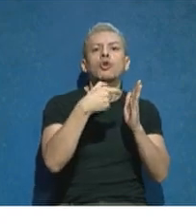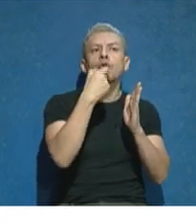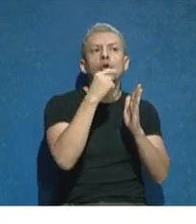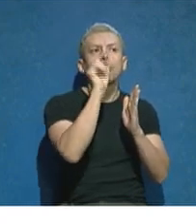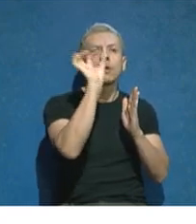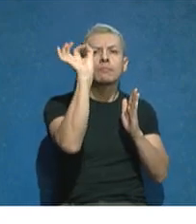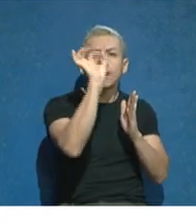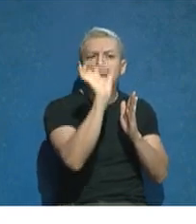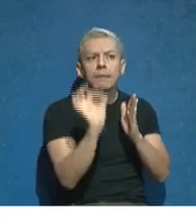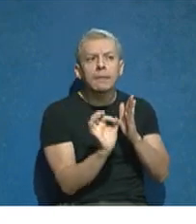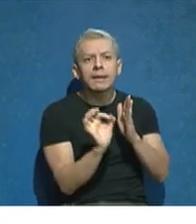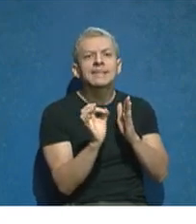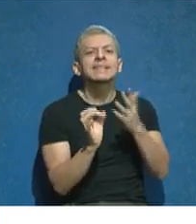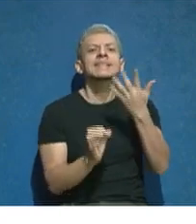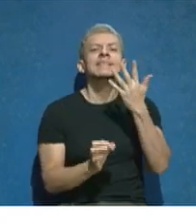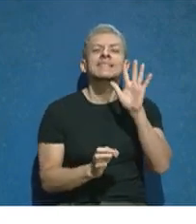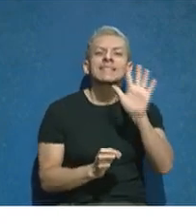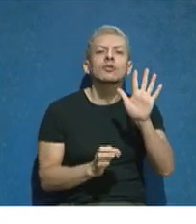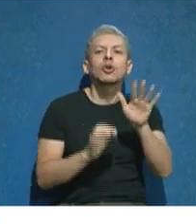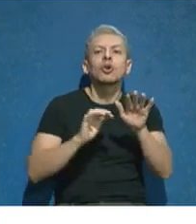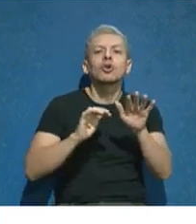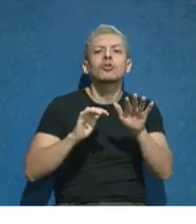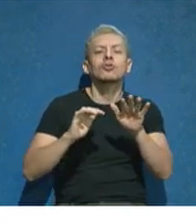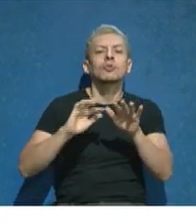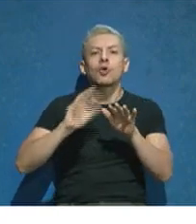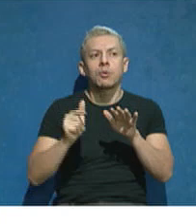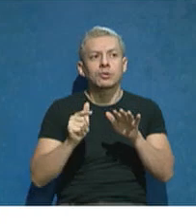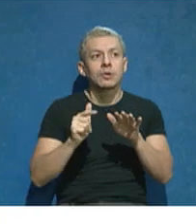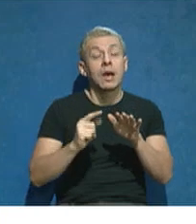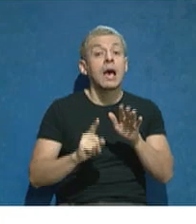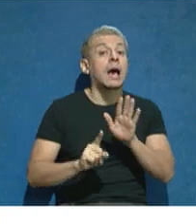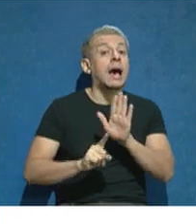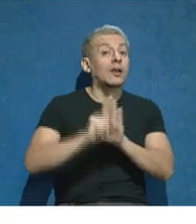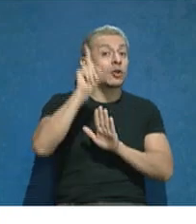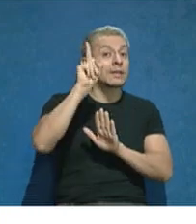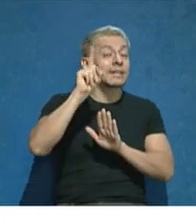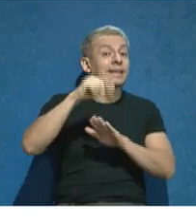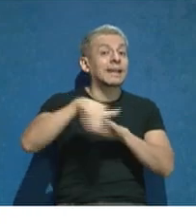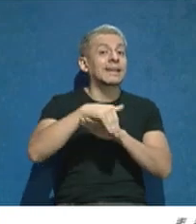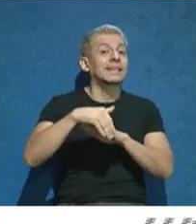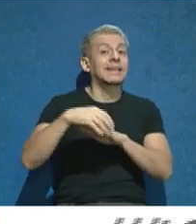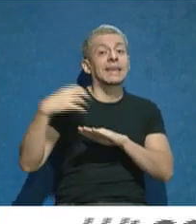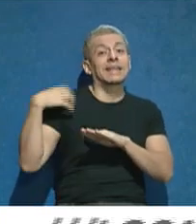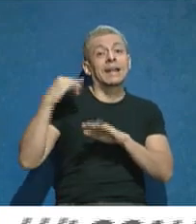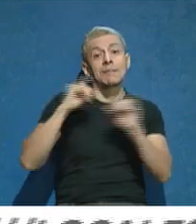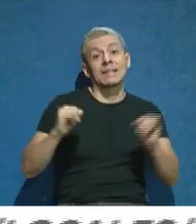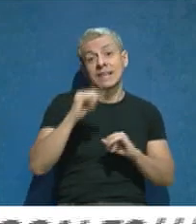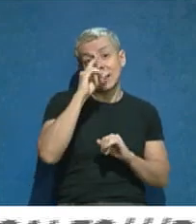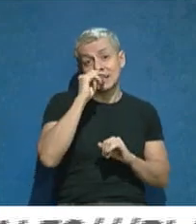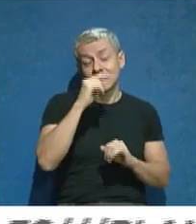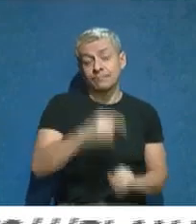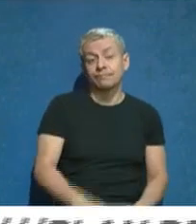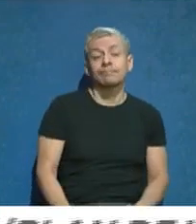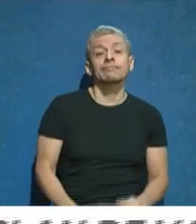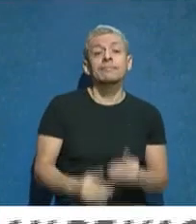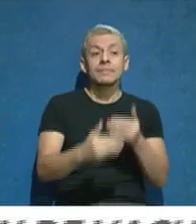lugares de estos cinco sucesos. Sí. Uno de ellos al norte, en la calle General Paz, en el departamento de Las Heras, casi frente a la